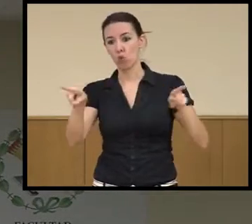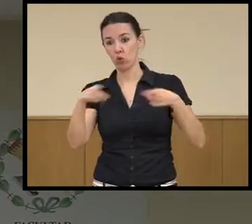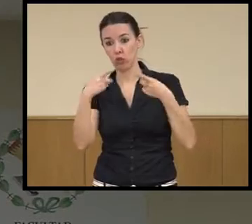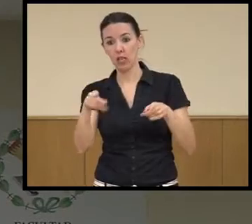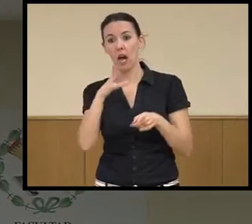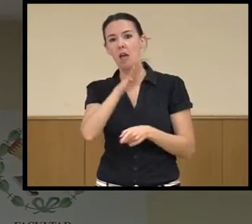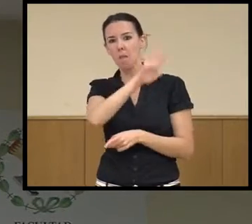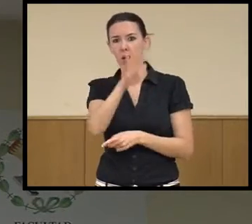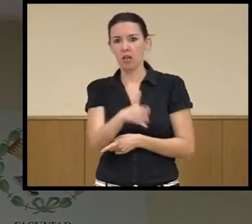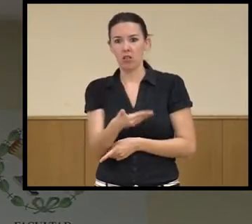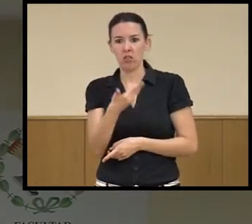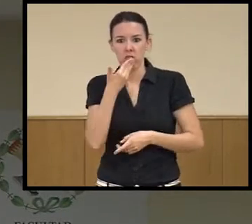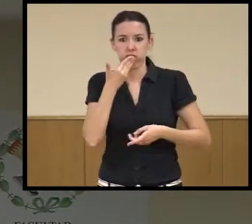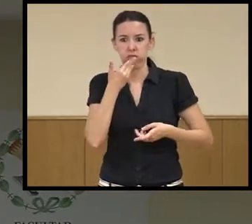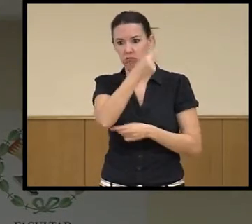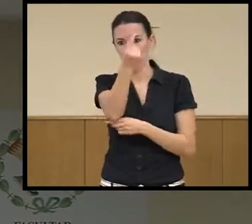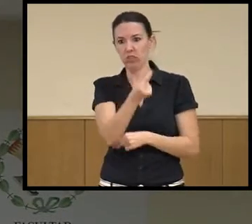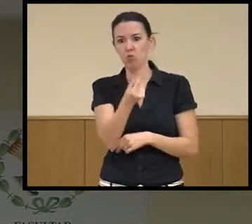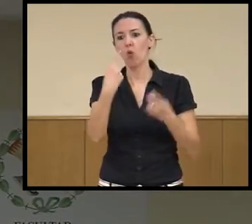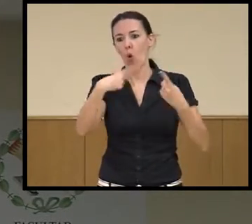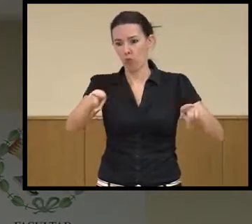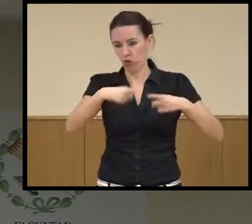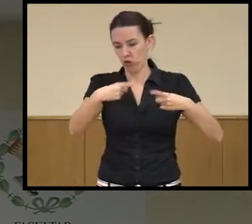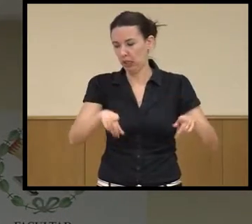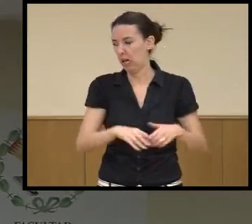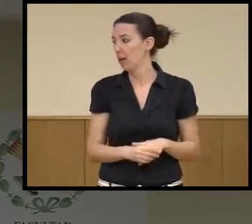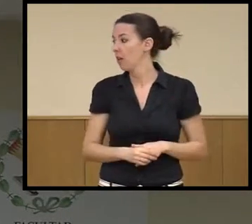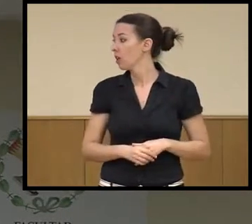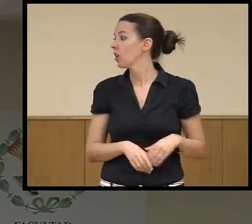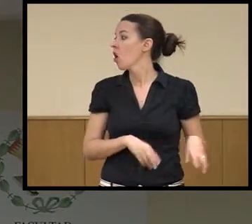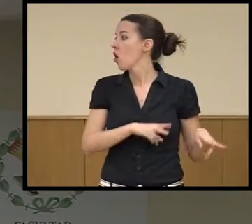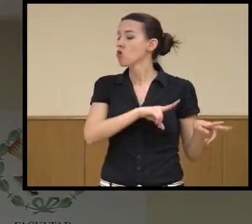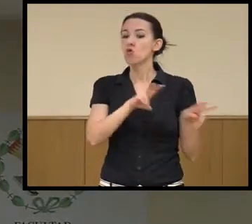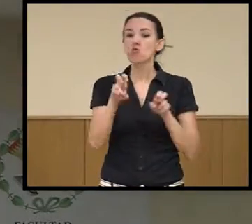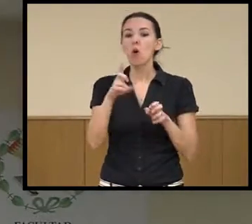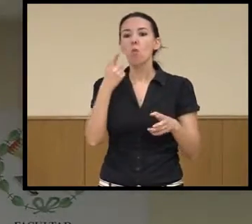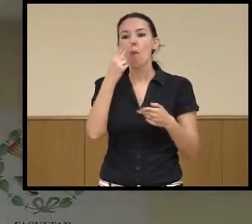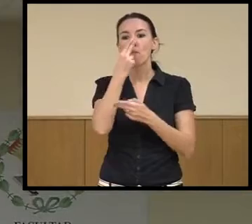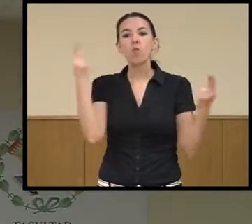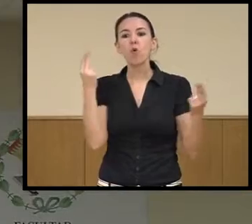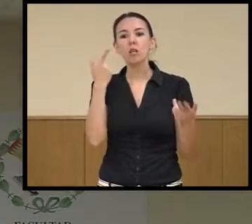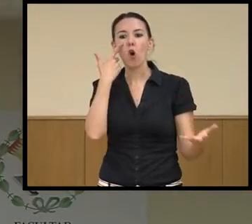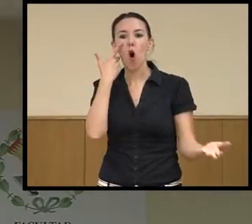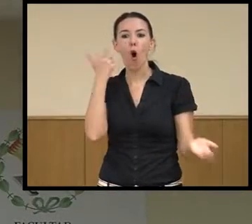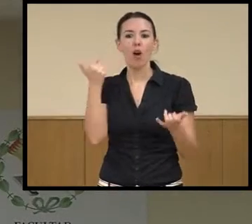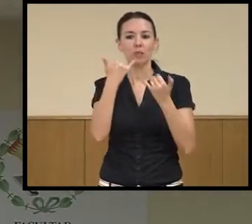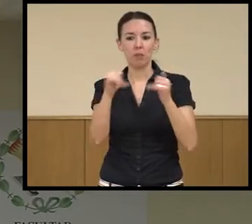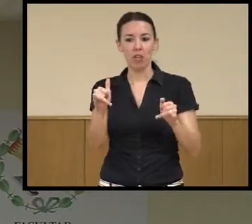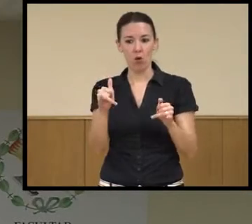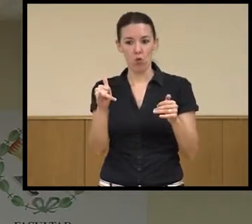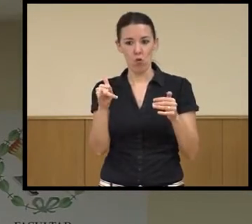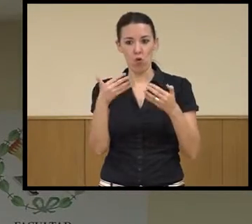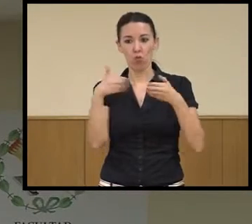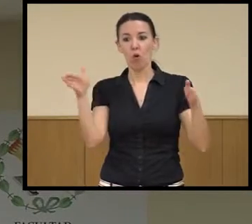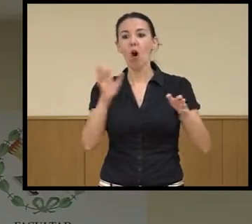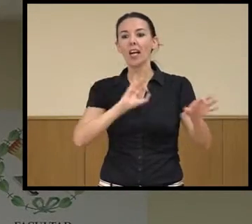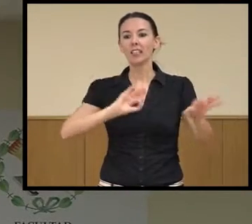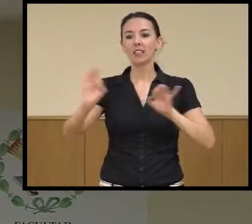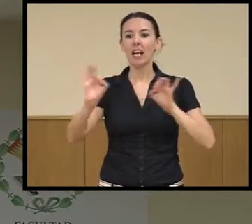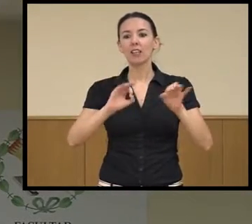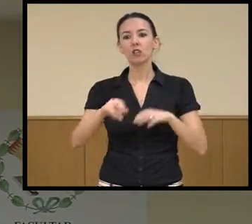antoja grotescamente ilustrada con música. Y el nuevo espectáculo público, inaugurado en el Teatro